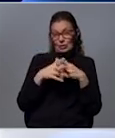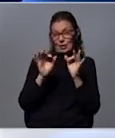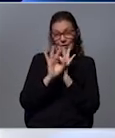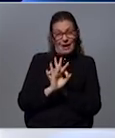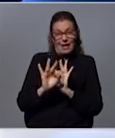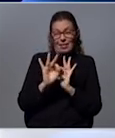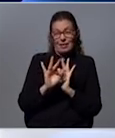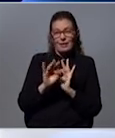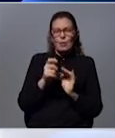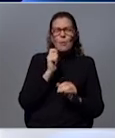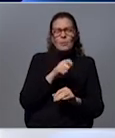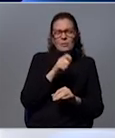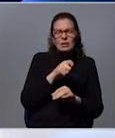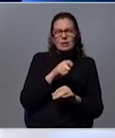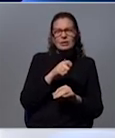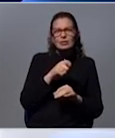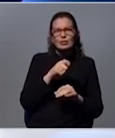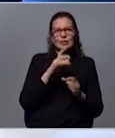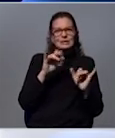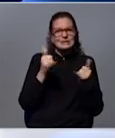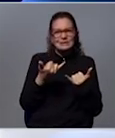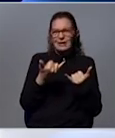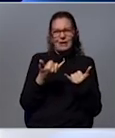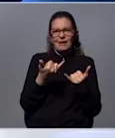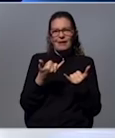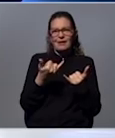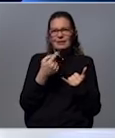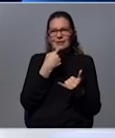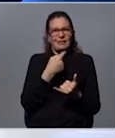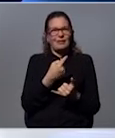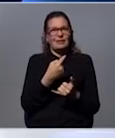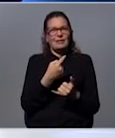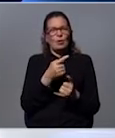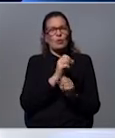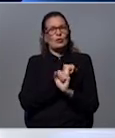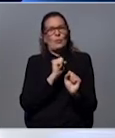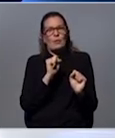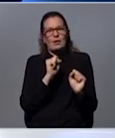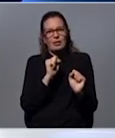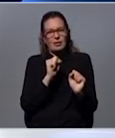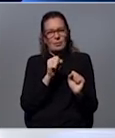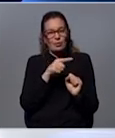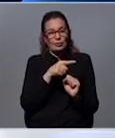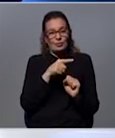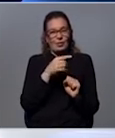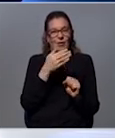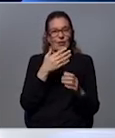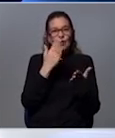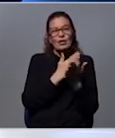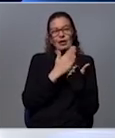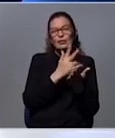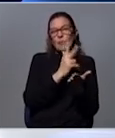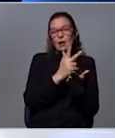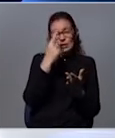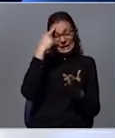el cumplimiento completo de la pena ésta está penalizada está sancionado como indebido por parte de las cortes de derechos humanos